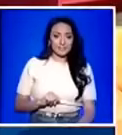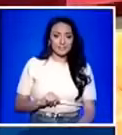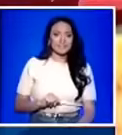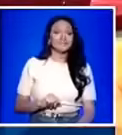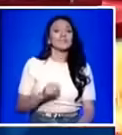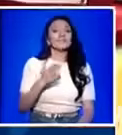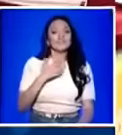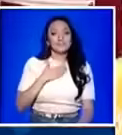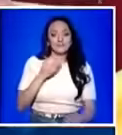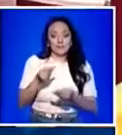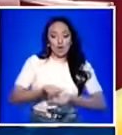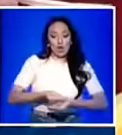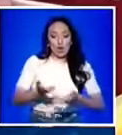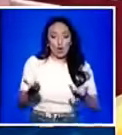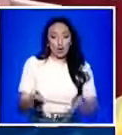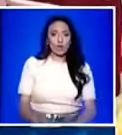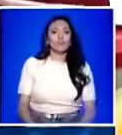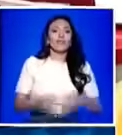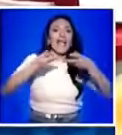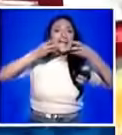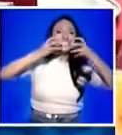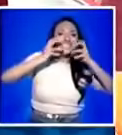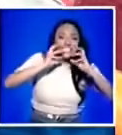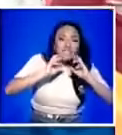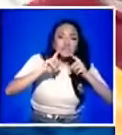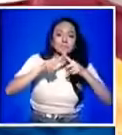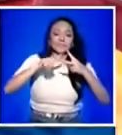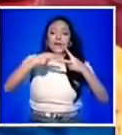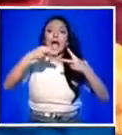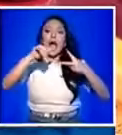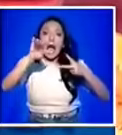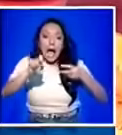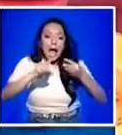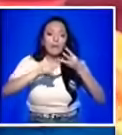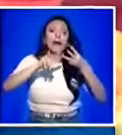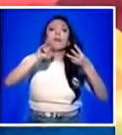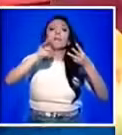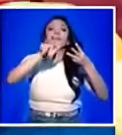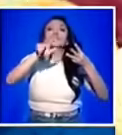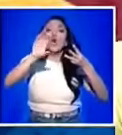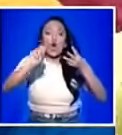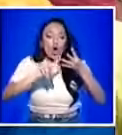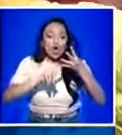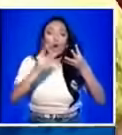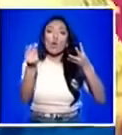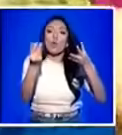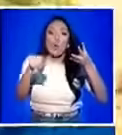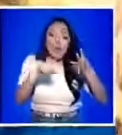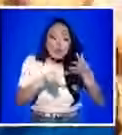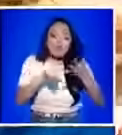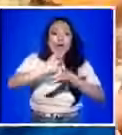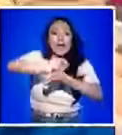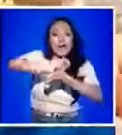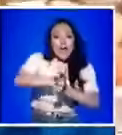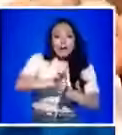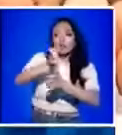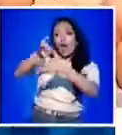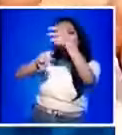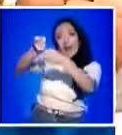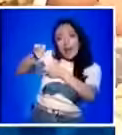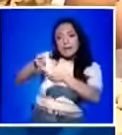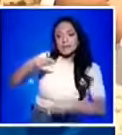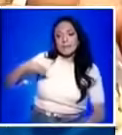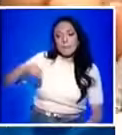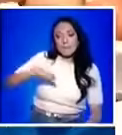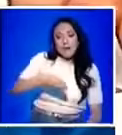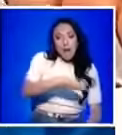Estamos ofreciendo choclos, habitas, mellocos, huevos, queso, leche,